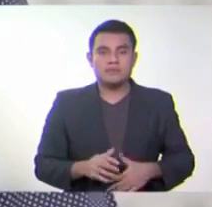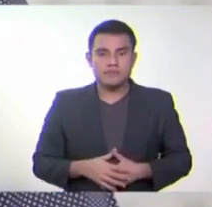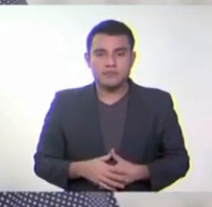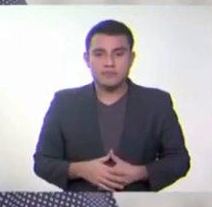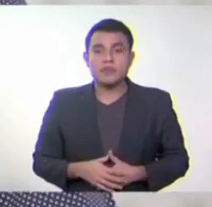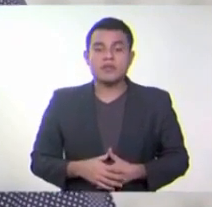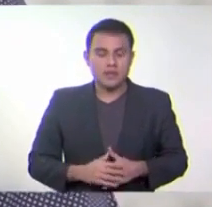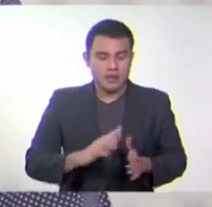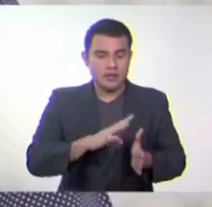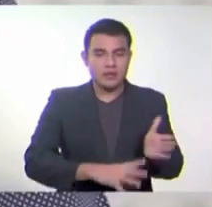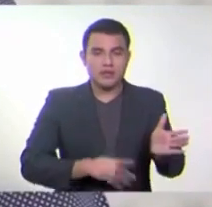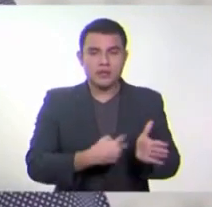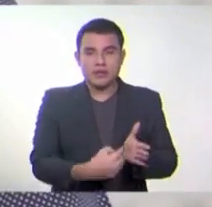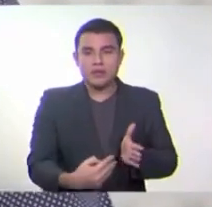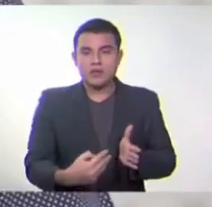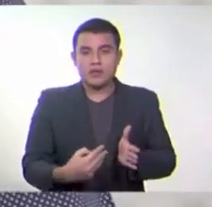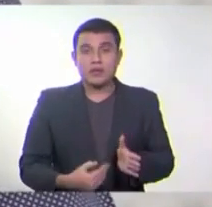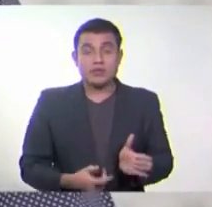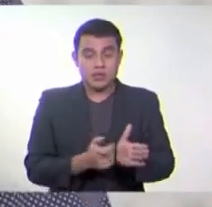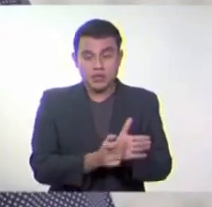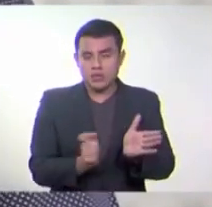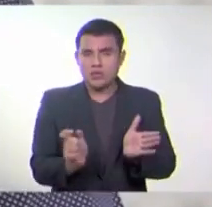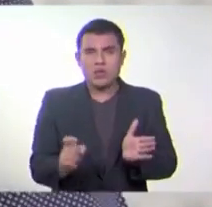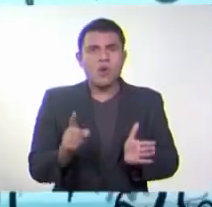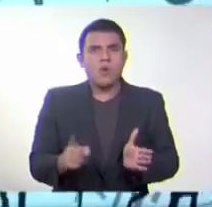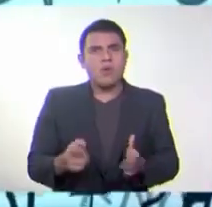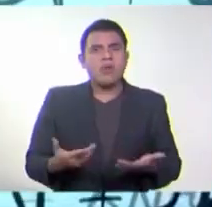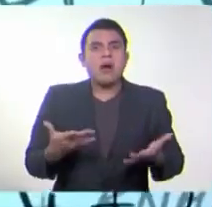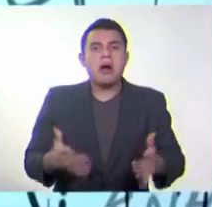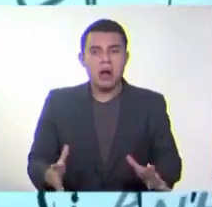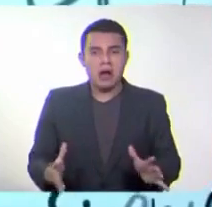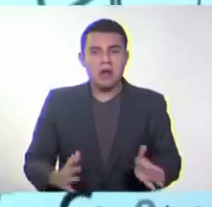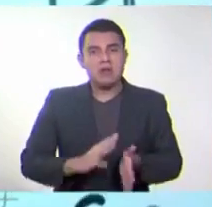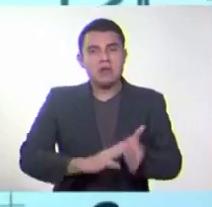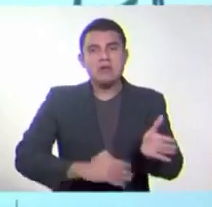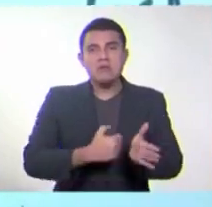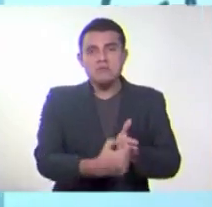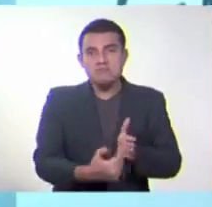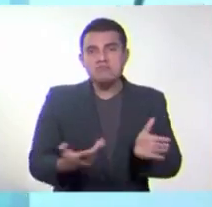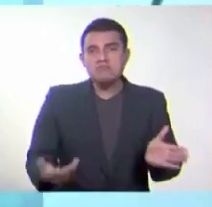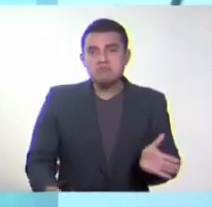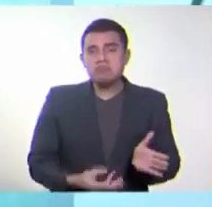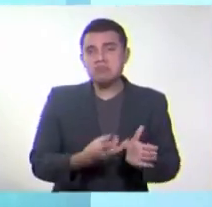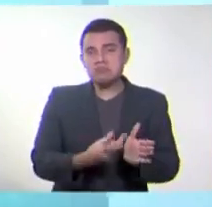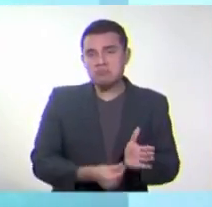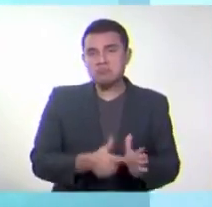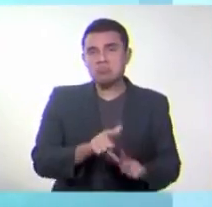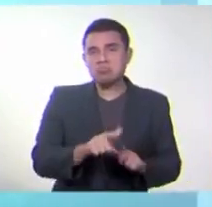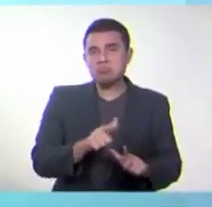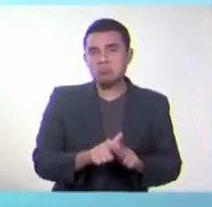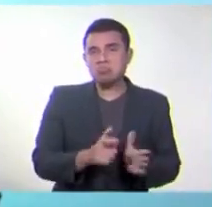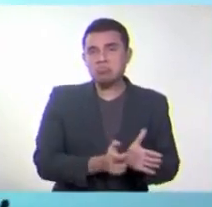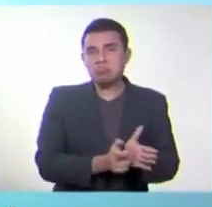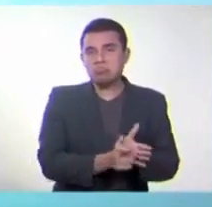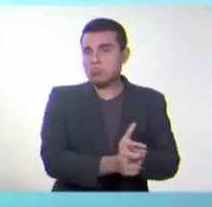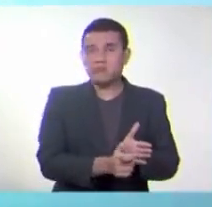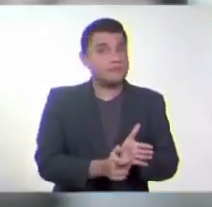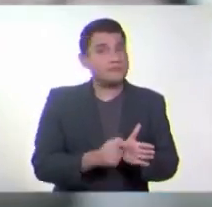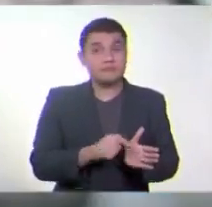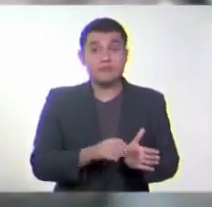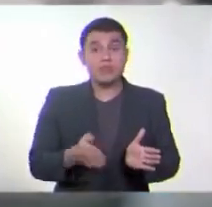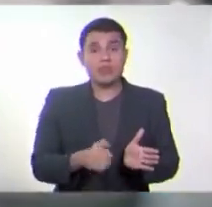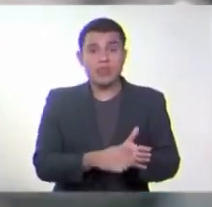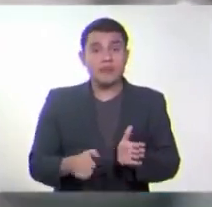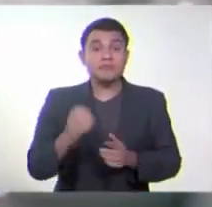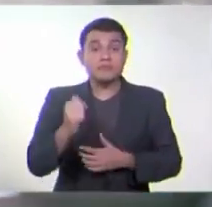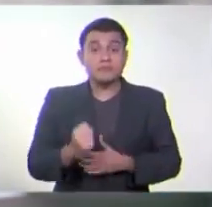La tabla periódica de los elementos no es una simple tabla con números y letras así por así, sino que es un instrumento